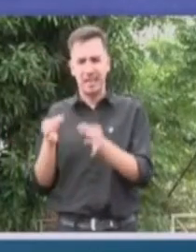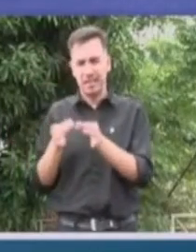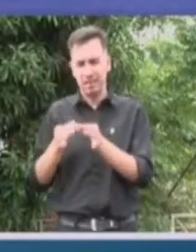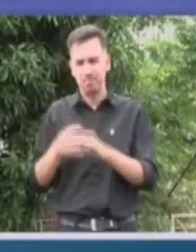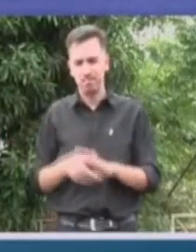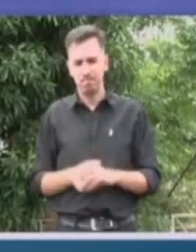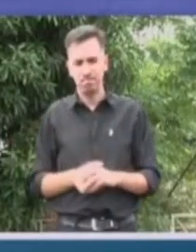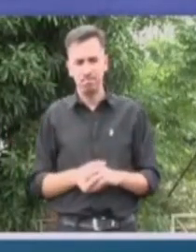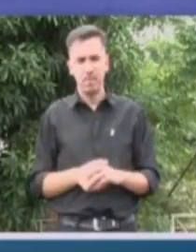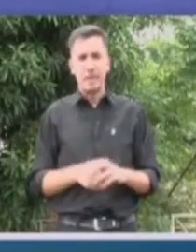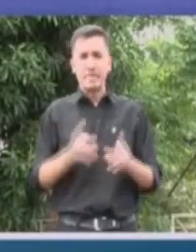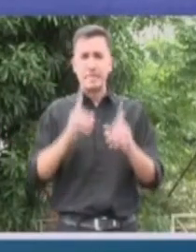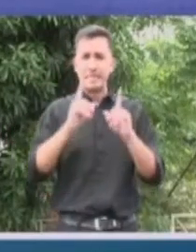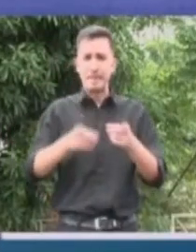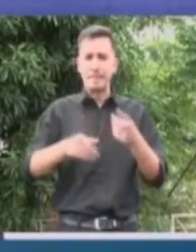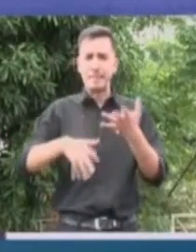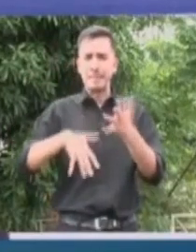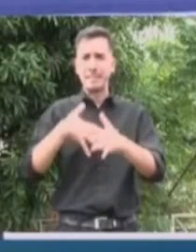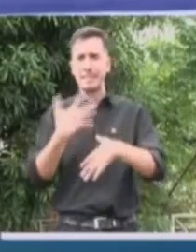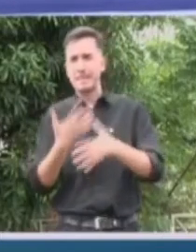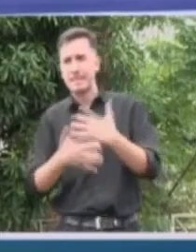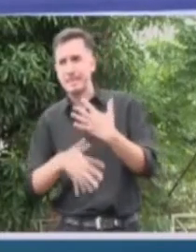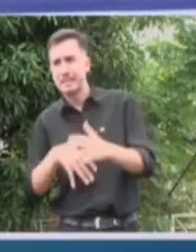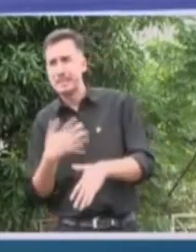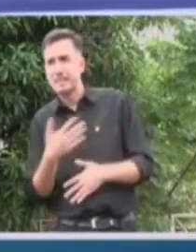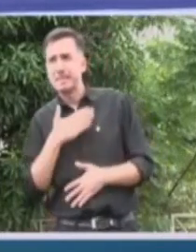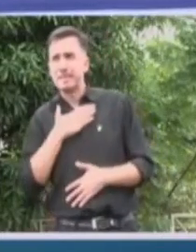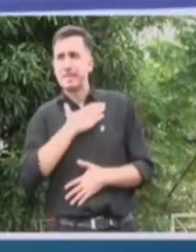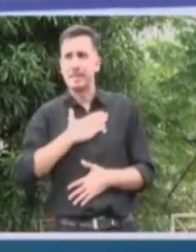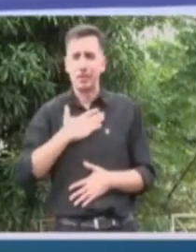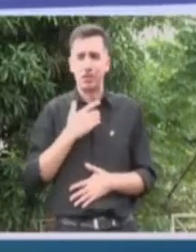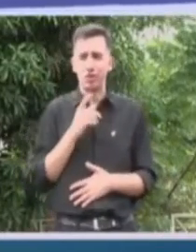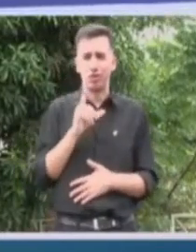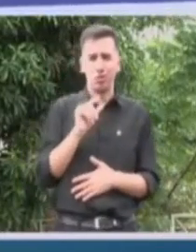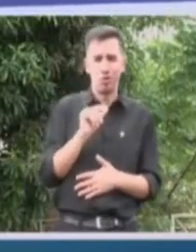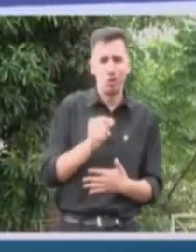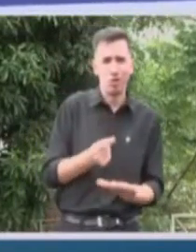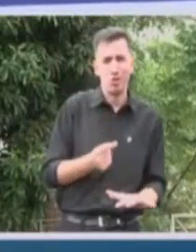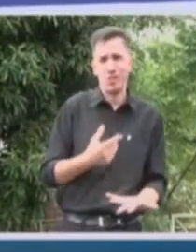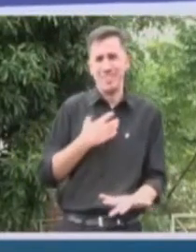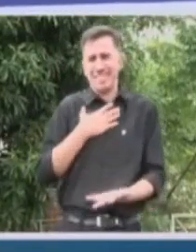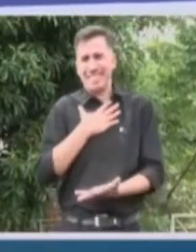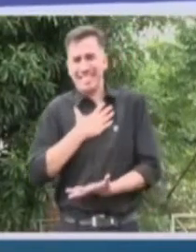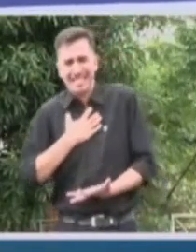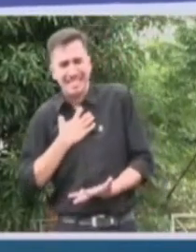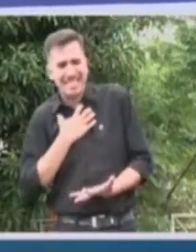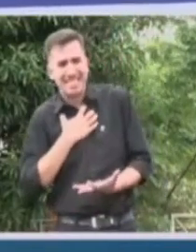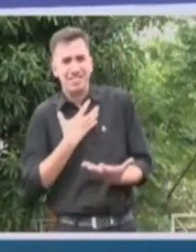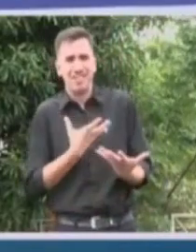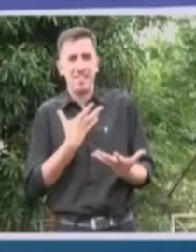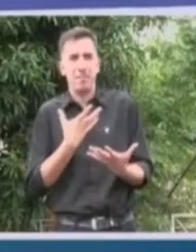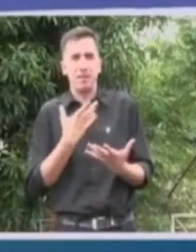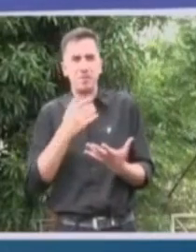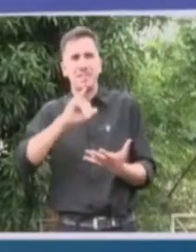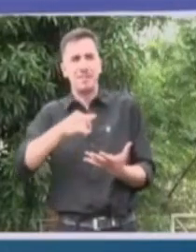islas. Y también se mezclan en ese remolino de sentimientos el dolor, la desesperanza y finalmente la esperanza,